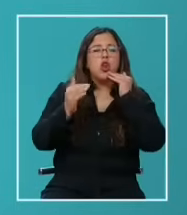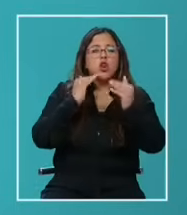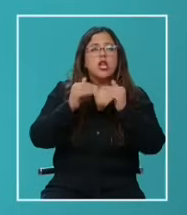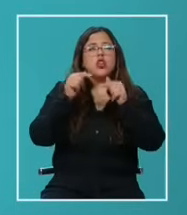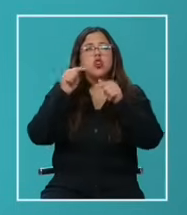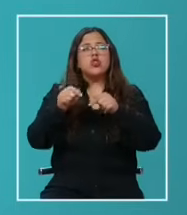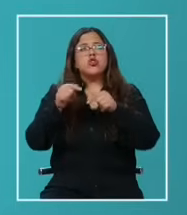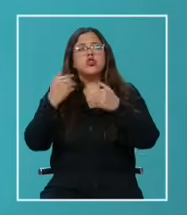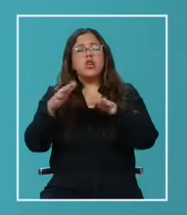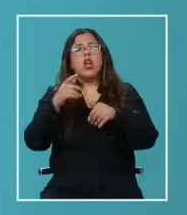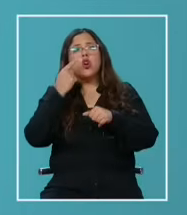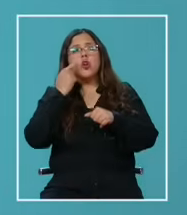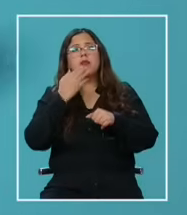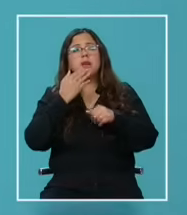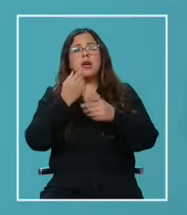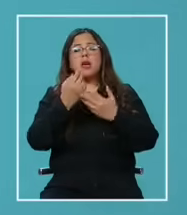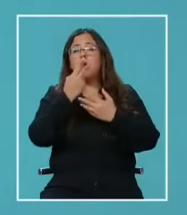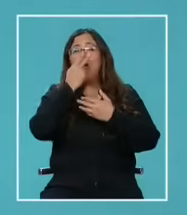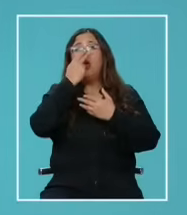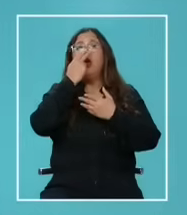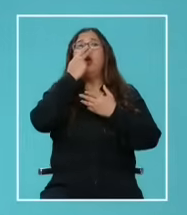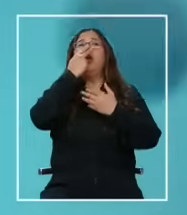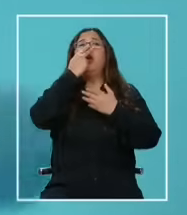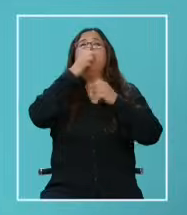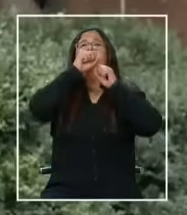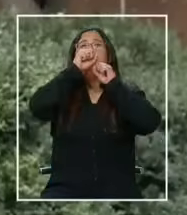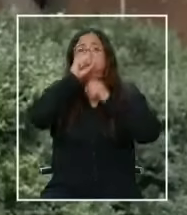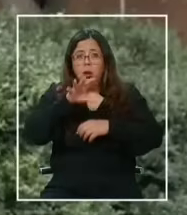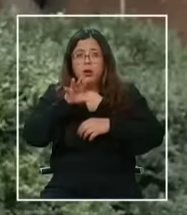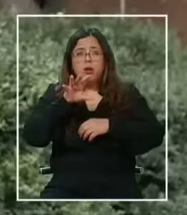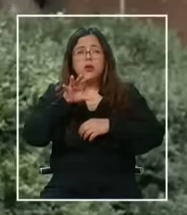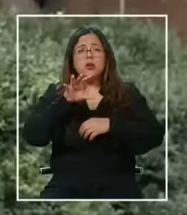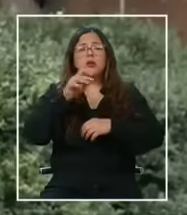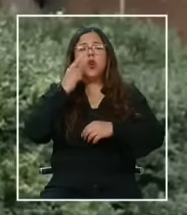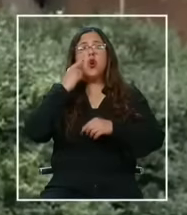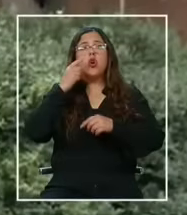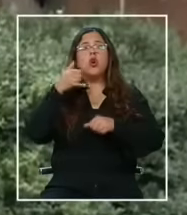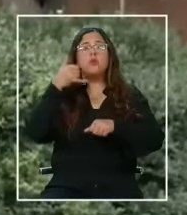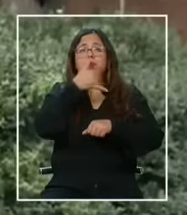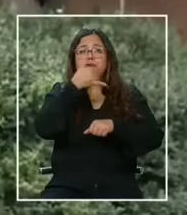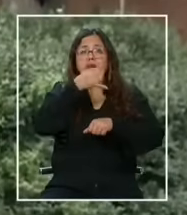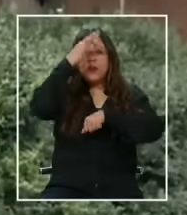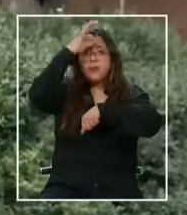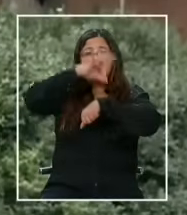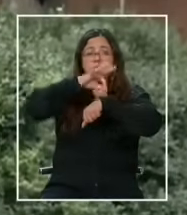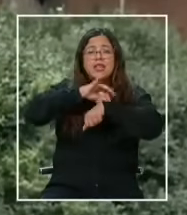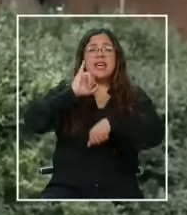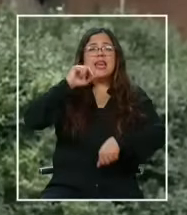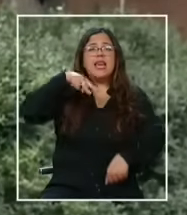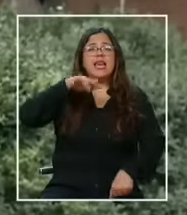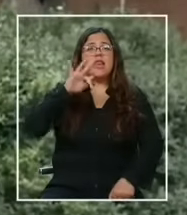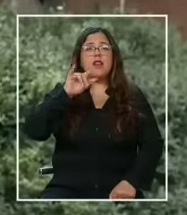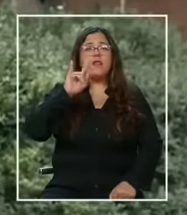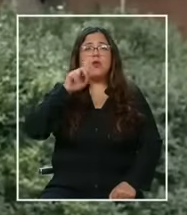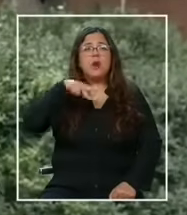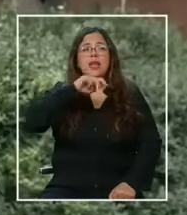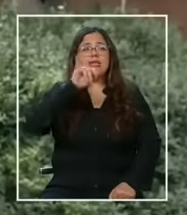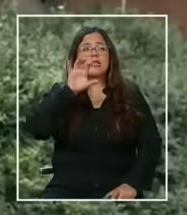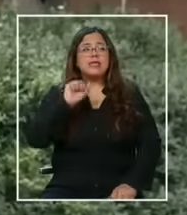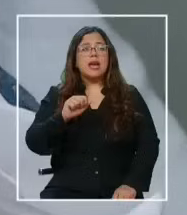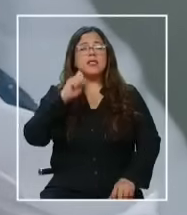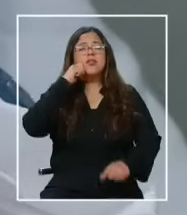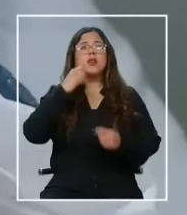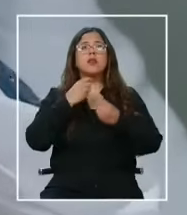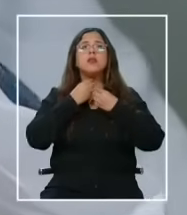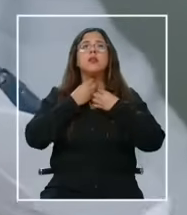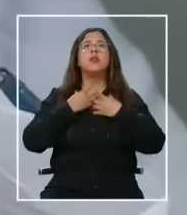años y habitualmente infecta las vías respiratorias superiores la influenza como tal es un virus eh que provoca una inflamación muy grande del